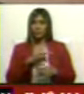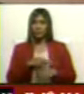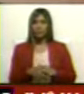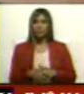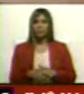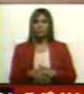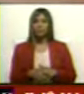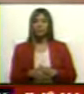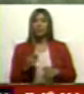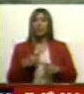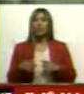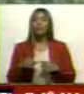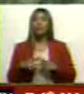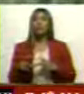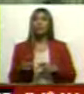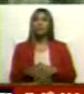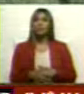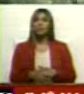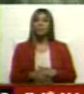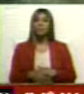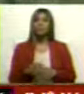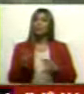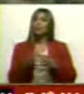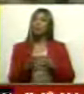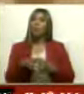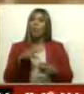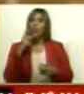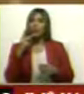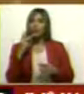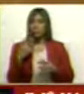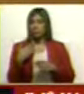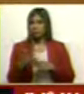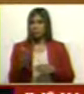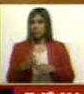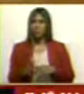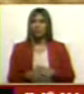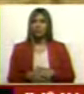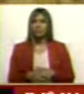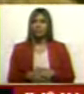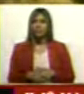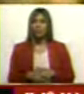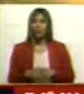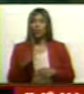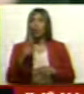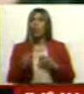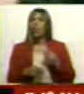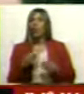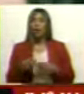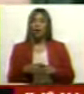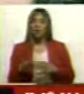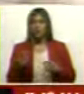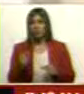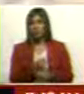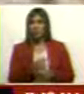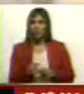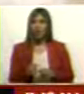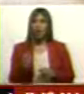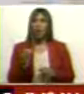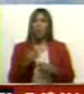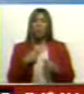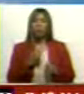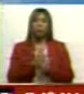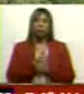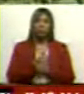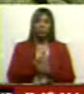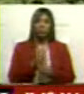con diversas toldas políticas que independientemente que no hacen vida o que